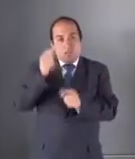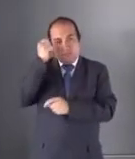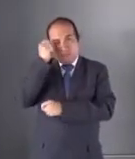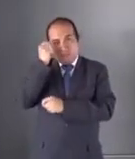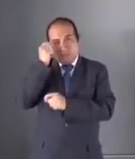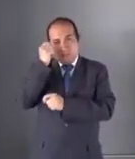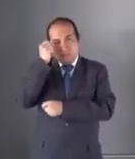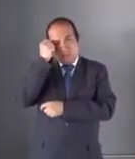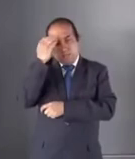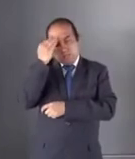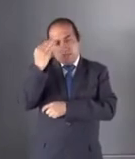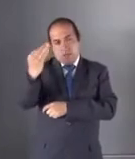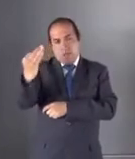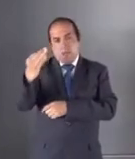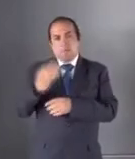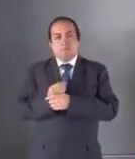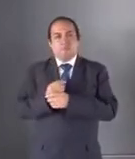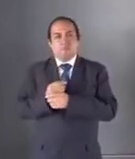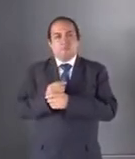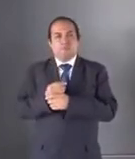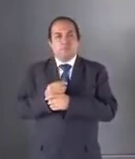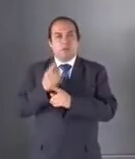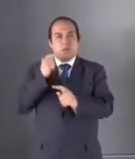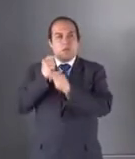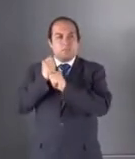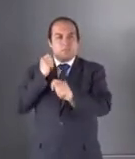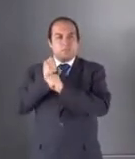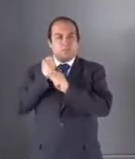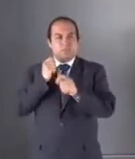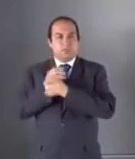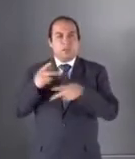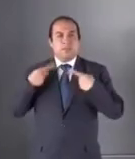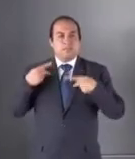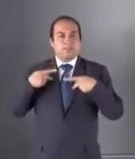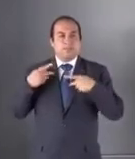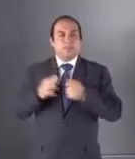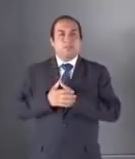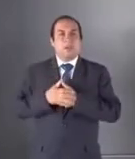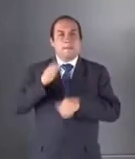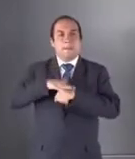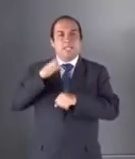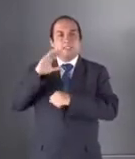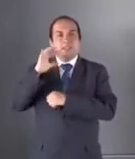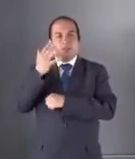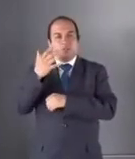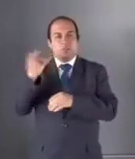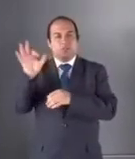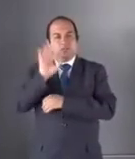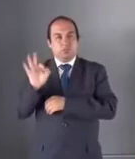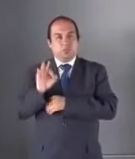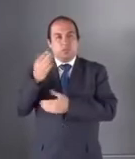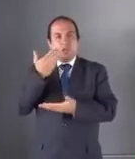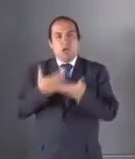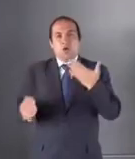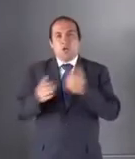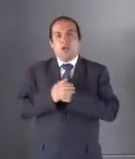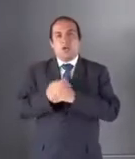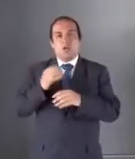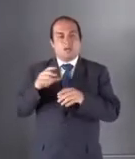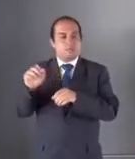en Cuautepec más de 50%, es decir, si hoy en auto, en autobús,